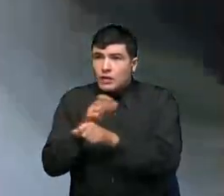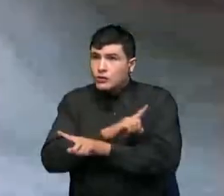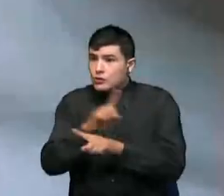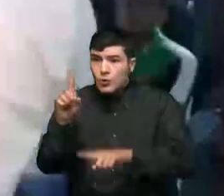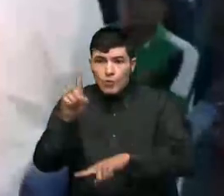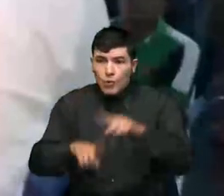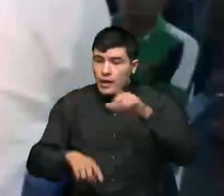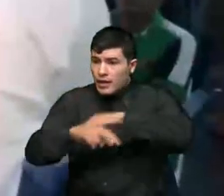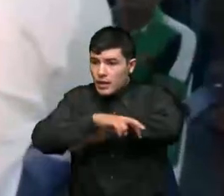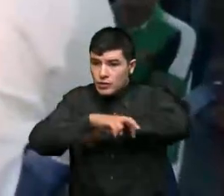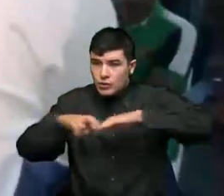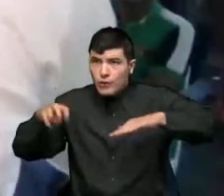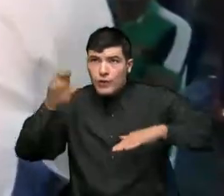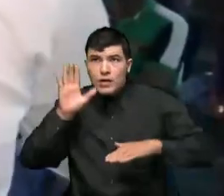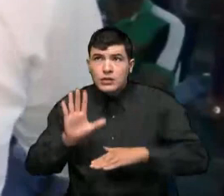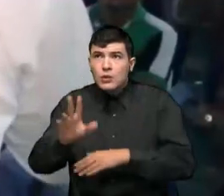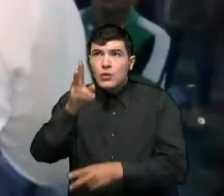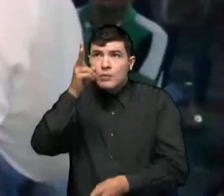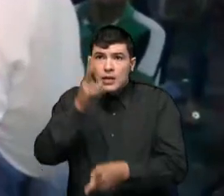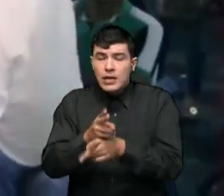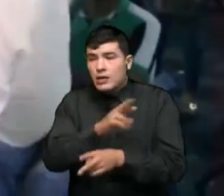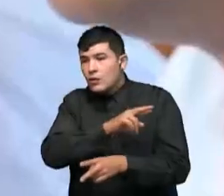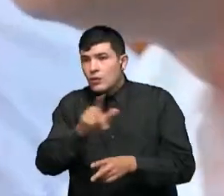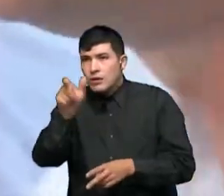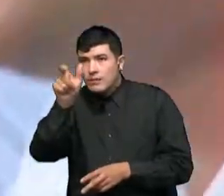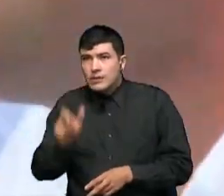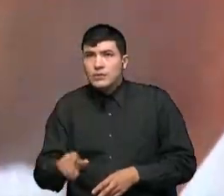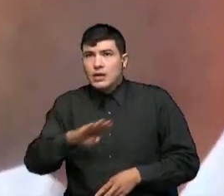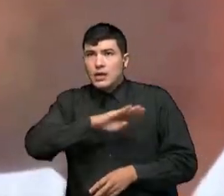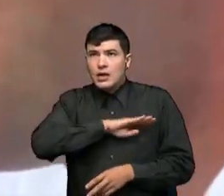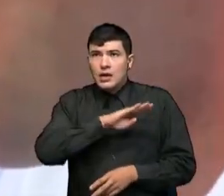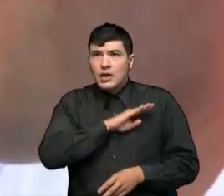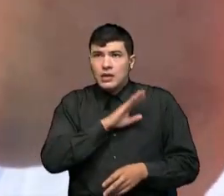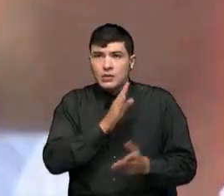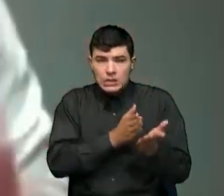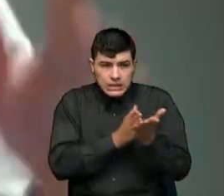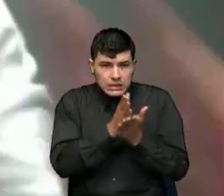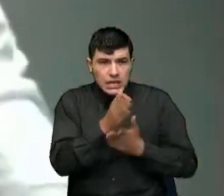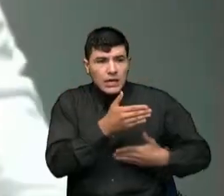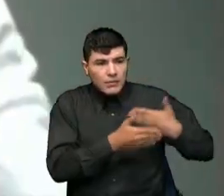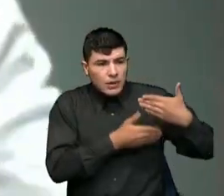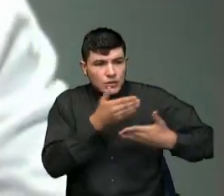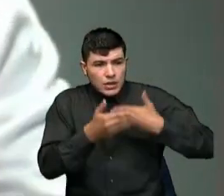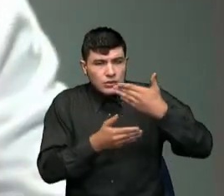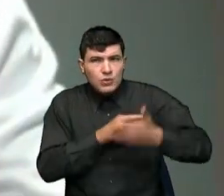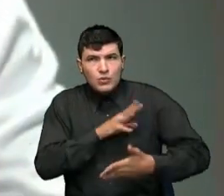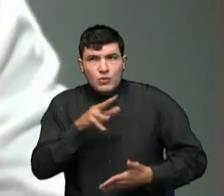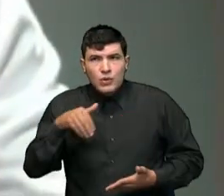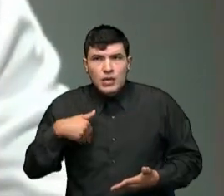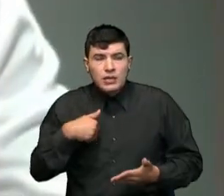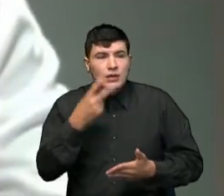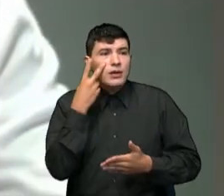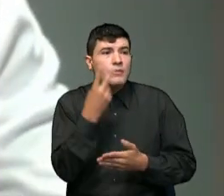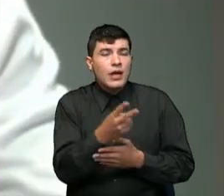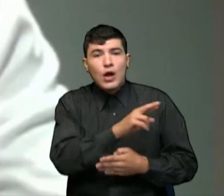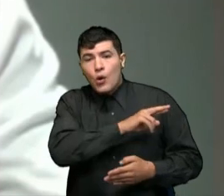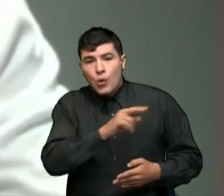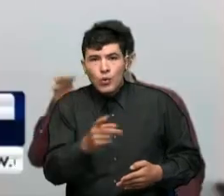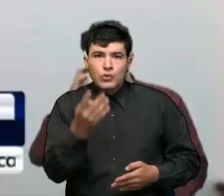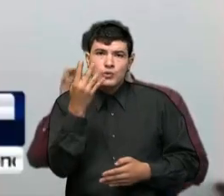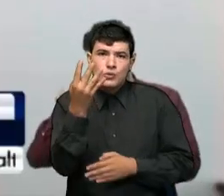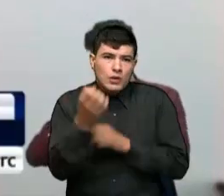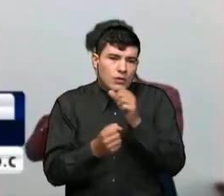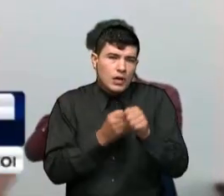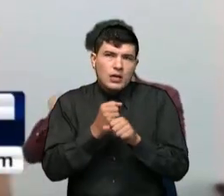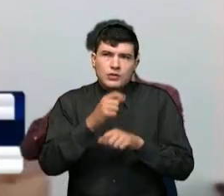y corren el peligro de que llegue otro alcalde que siga la línea nuestra y les queden otros 4 años